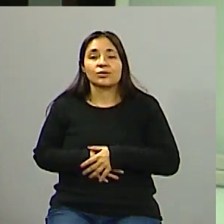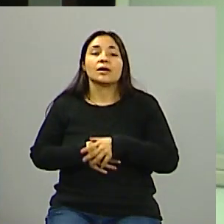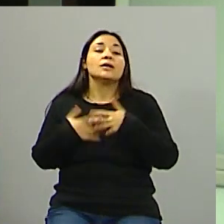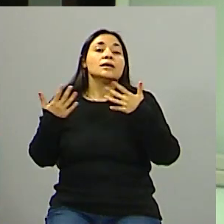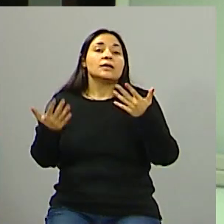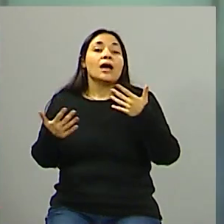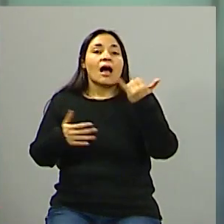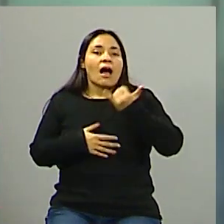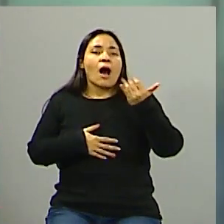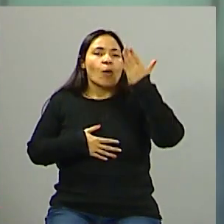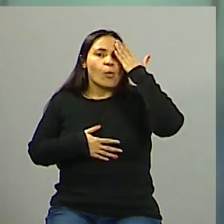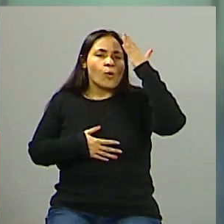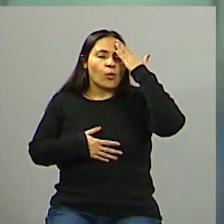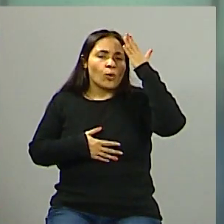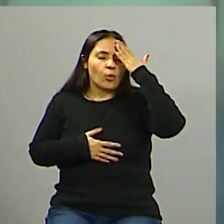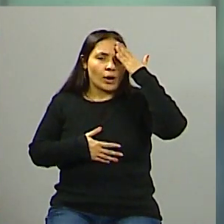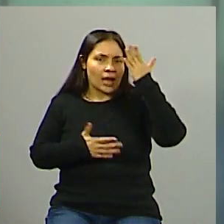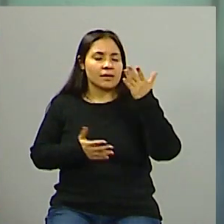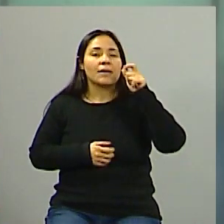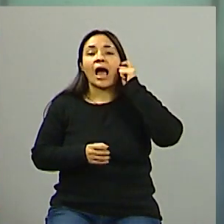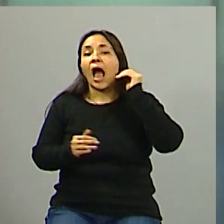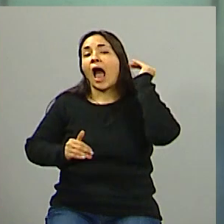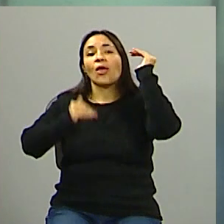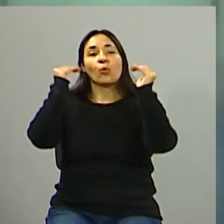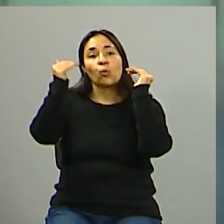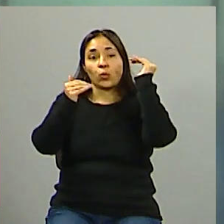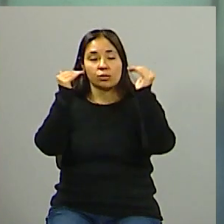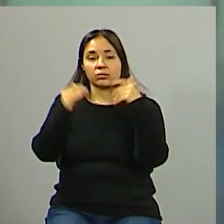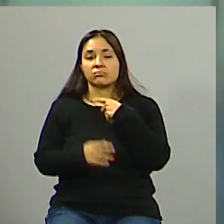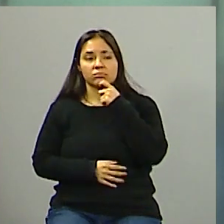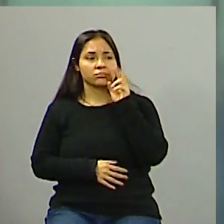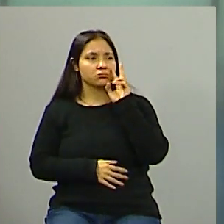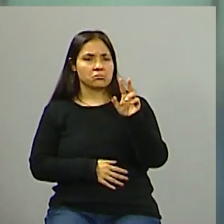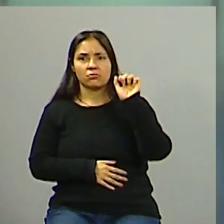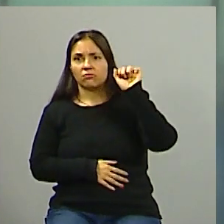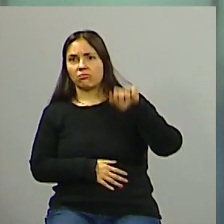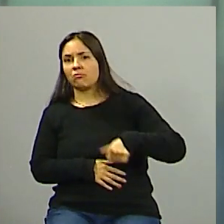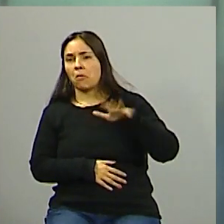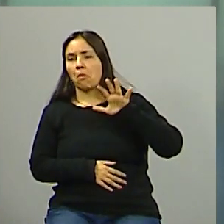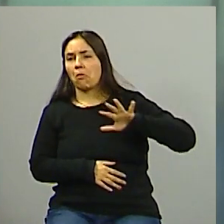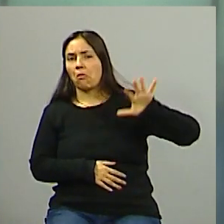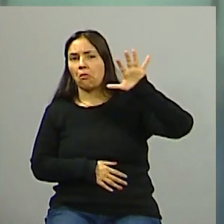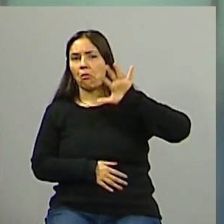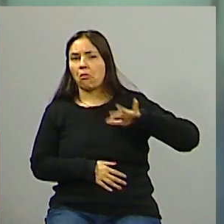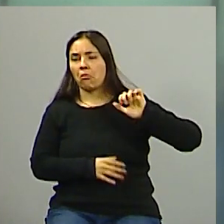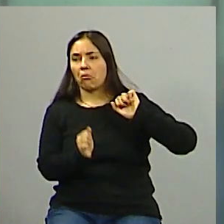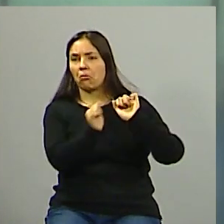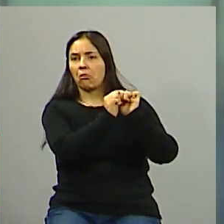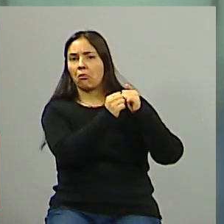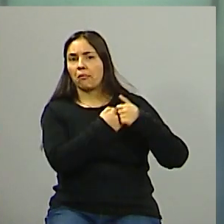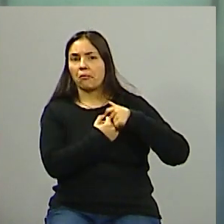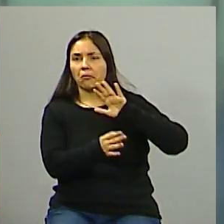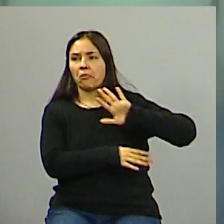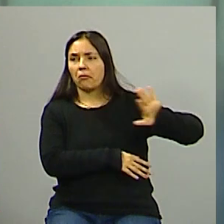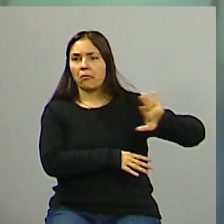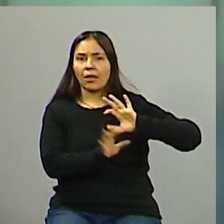cuestión cultural que a los adultos los ignoramos, los invisibilizamos, no los tratamos. Digo,